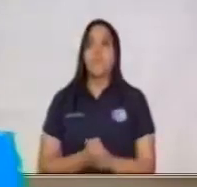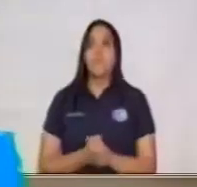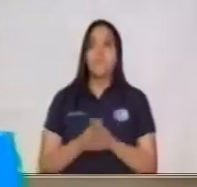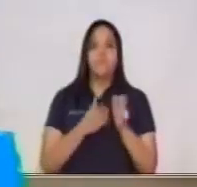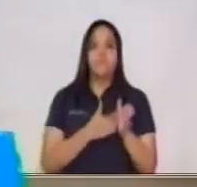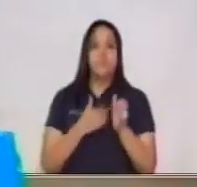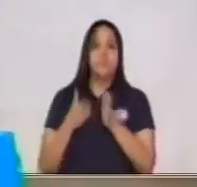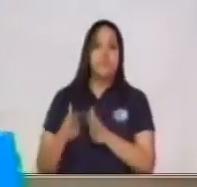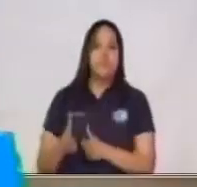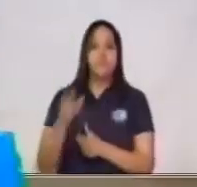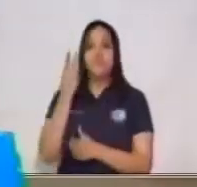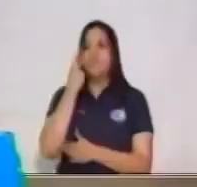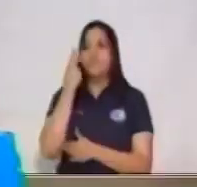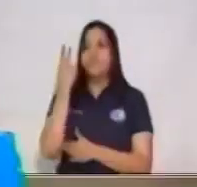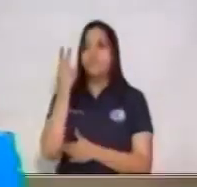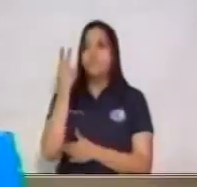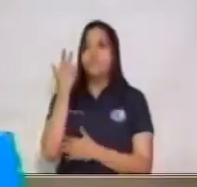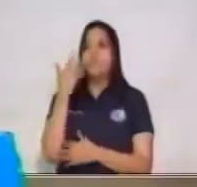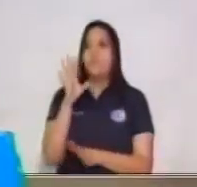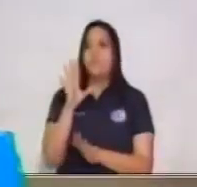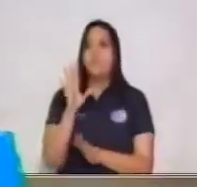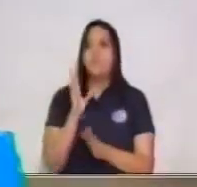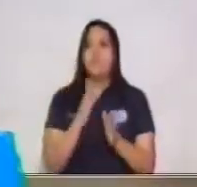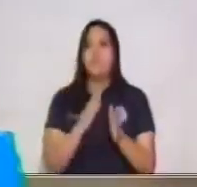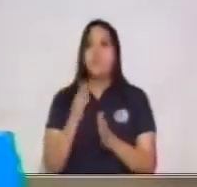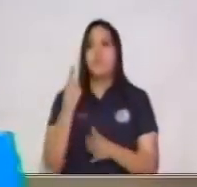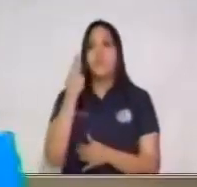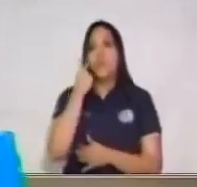vamos a calcular entonces